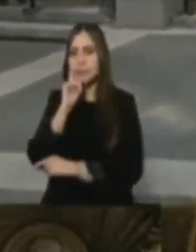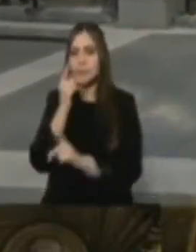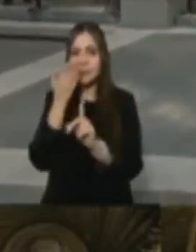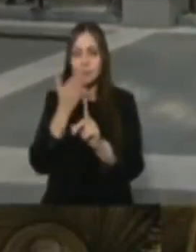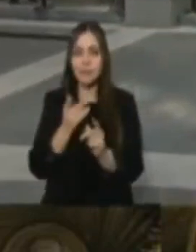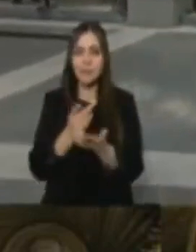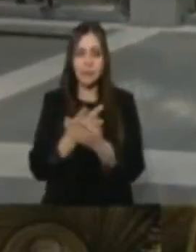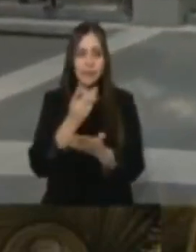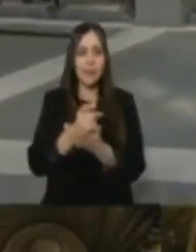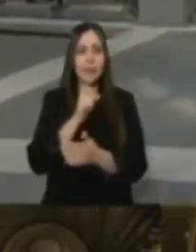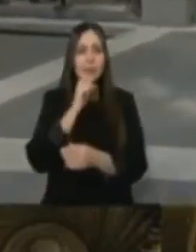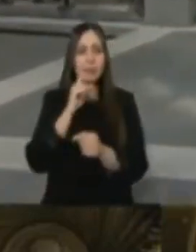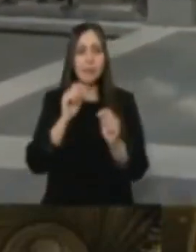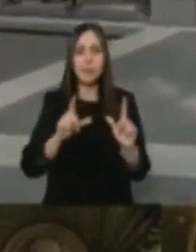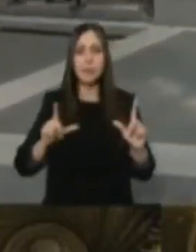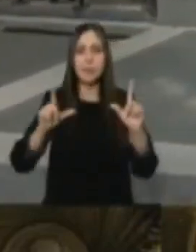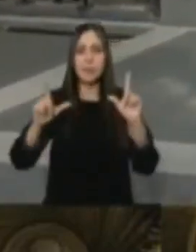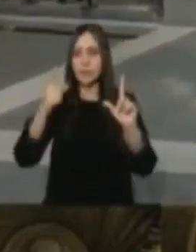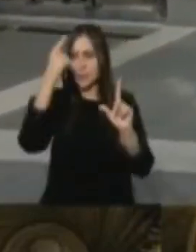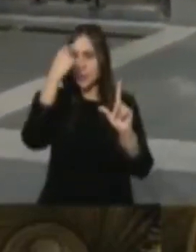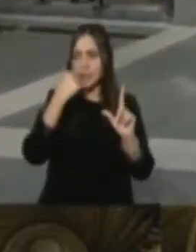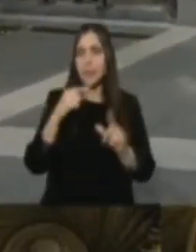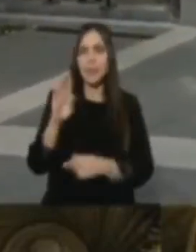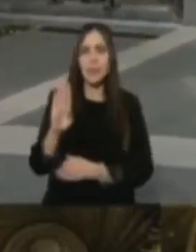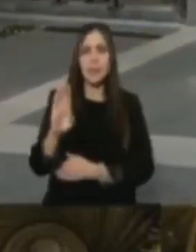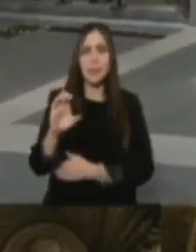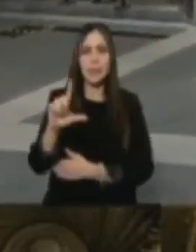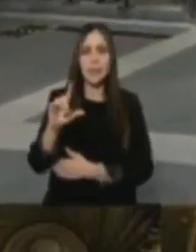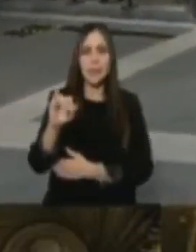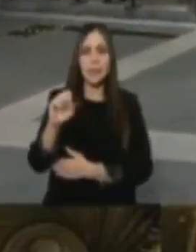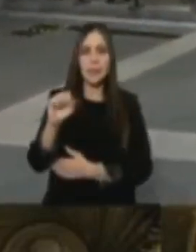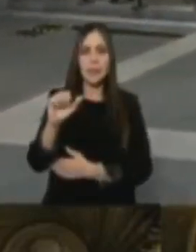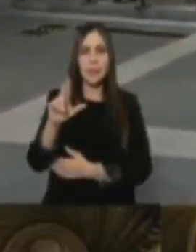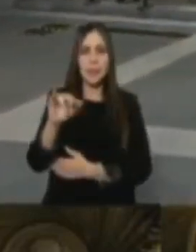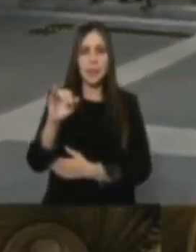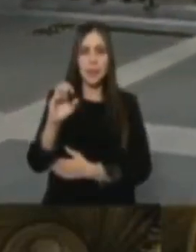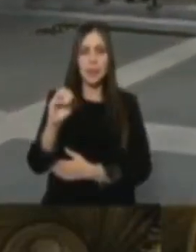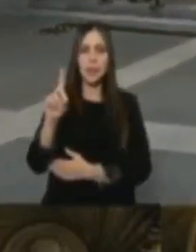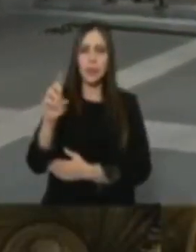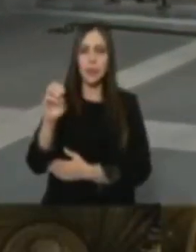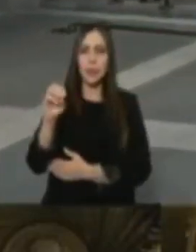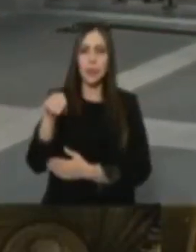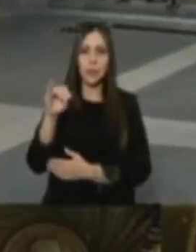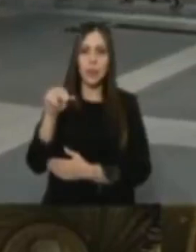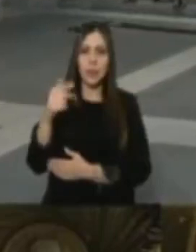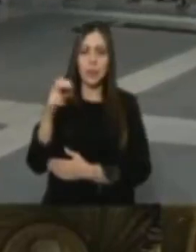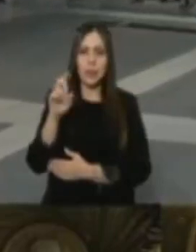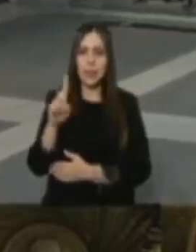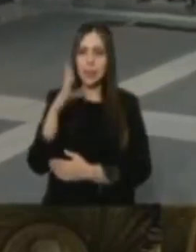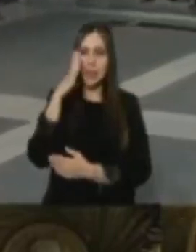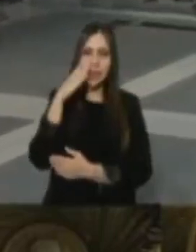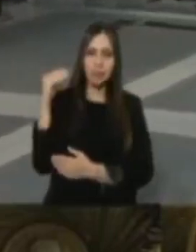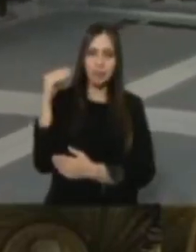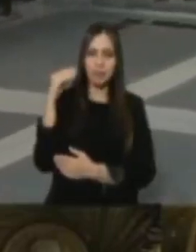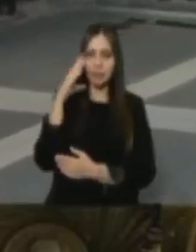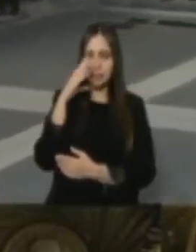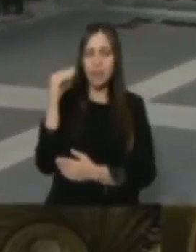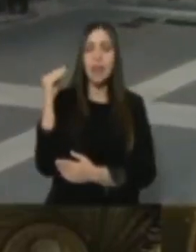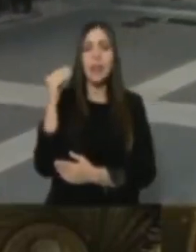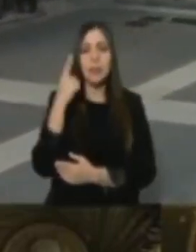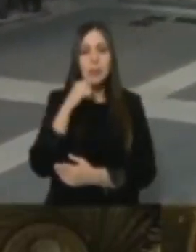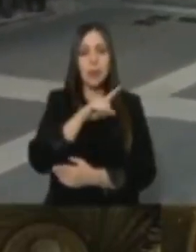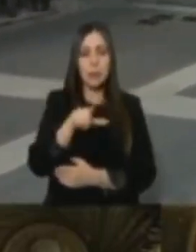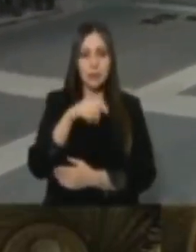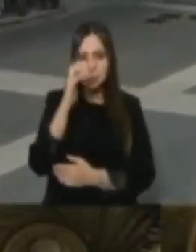supuesto la imagen de don Belisario Domínguez, y que es la oportunidad sin duda de conocer una de las gestas históricas